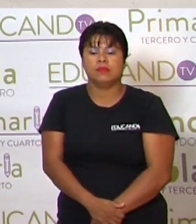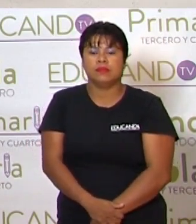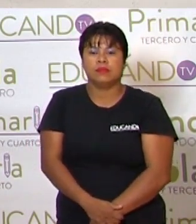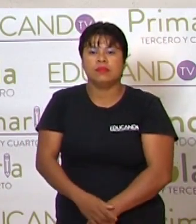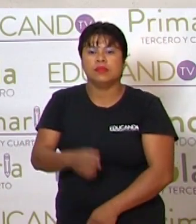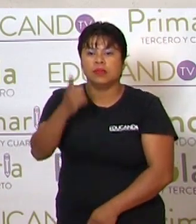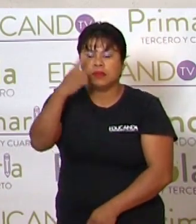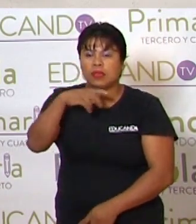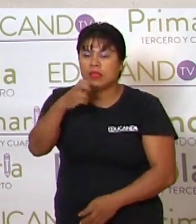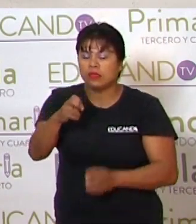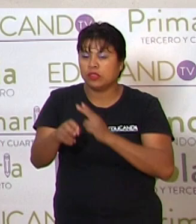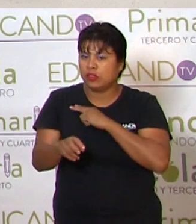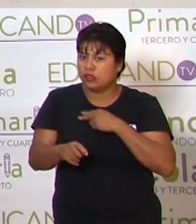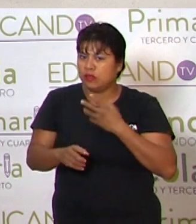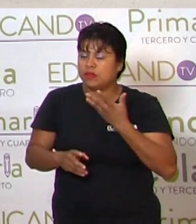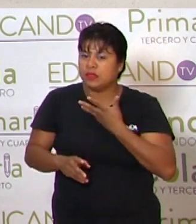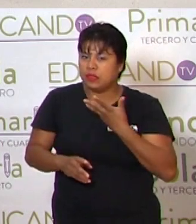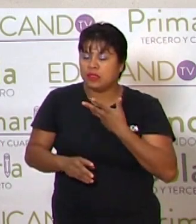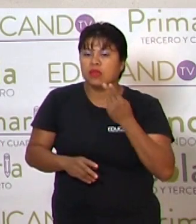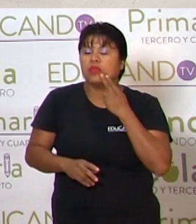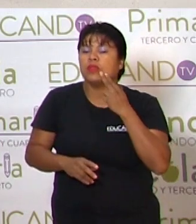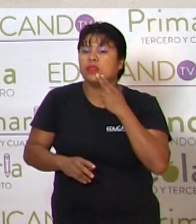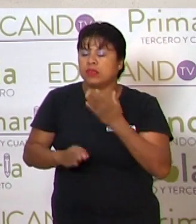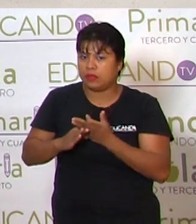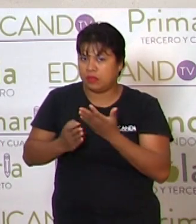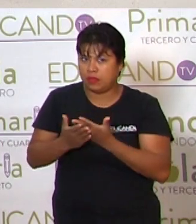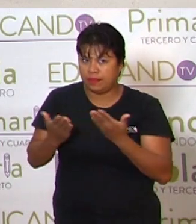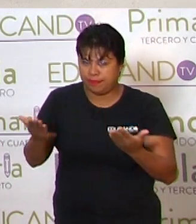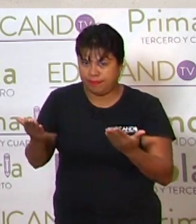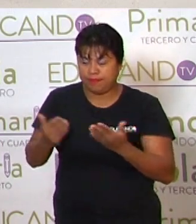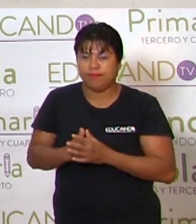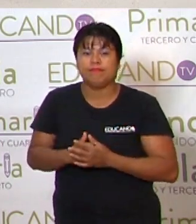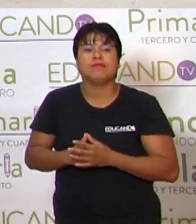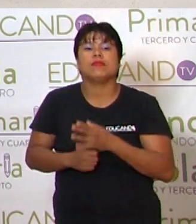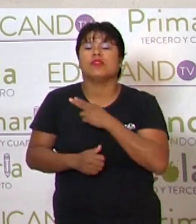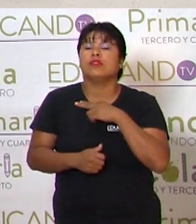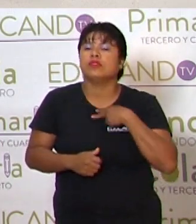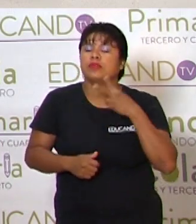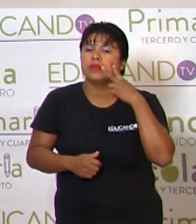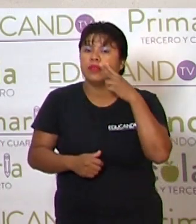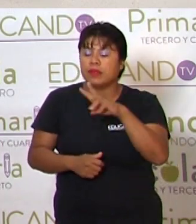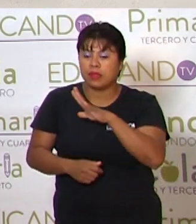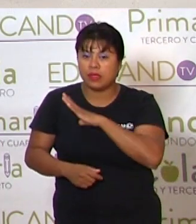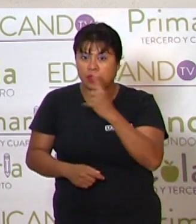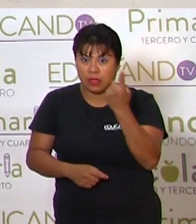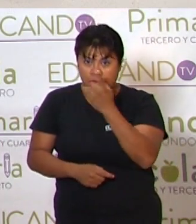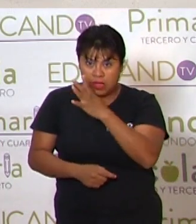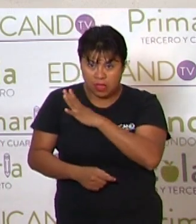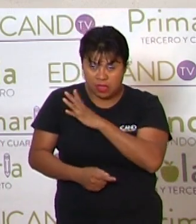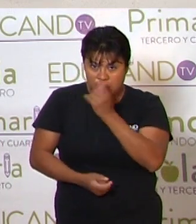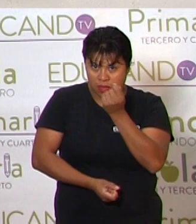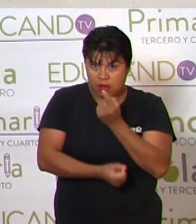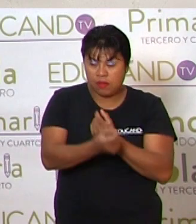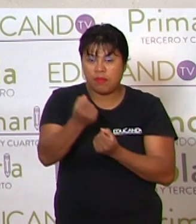a algo más que vamos a tener que utilizar acá. Vamos a ver que algunos